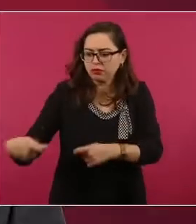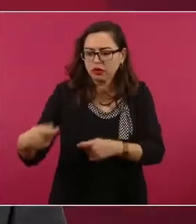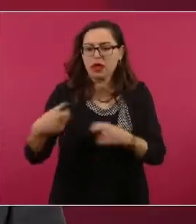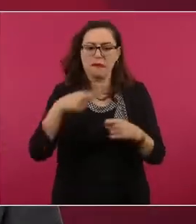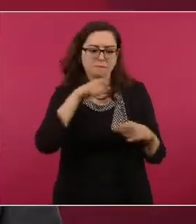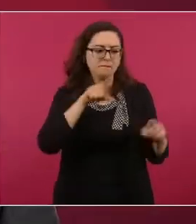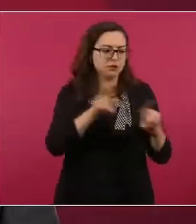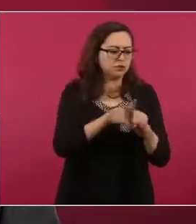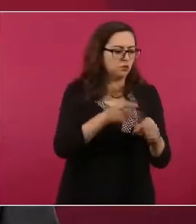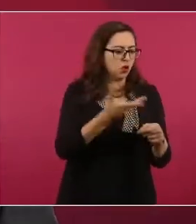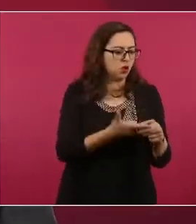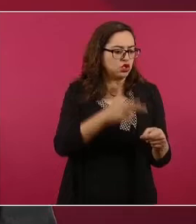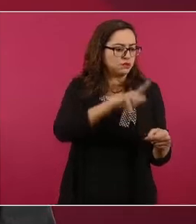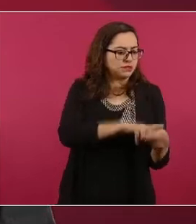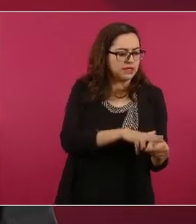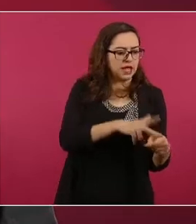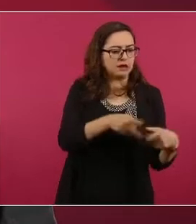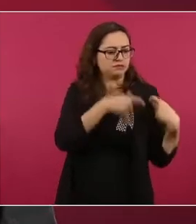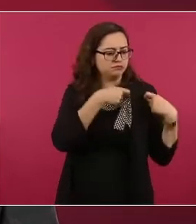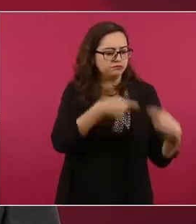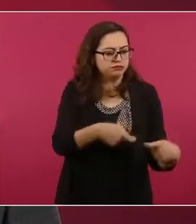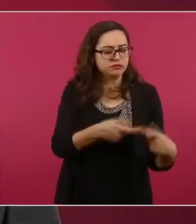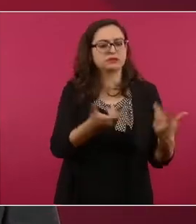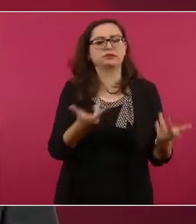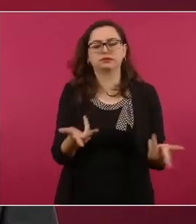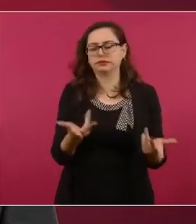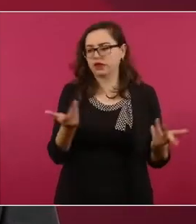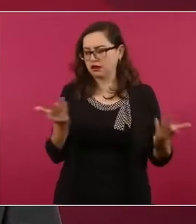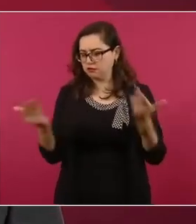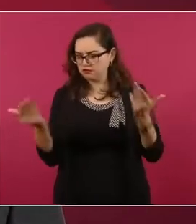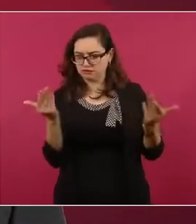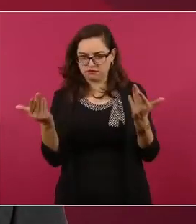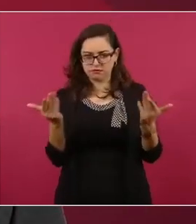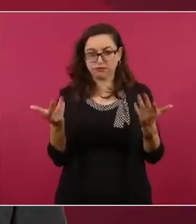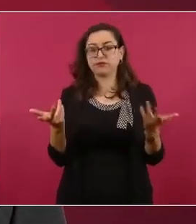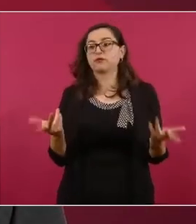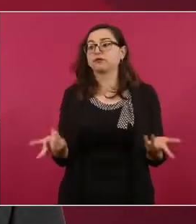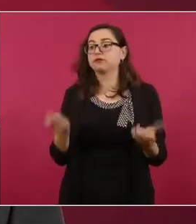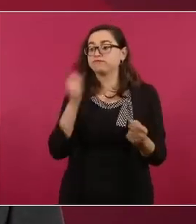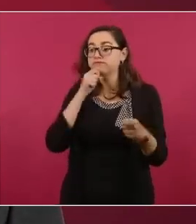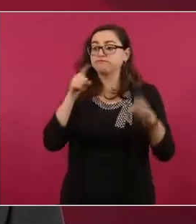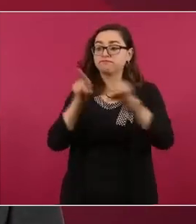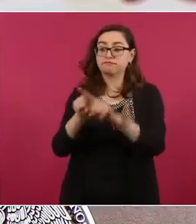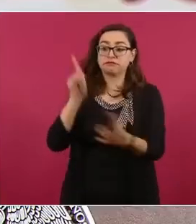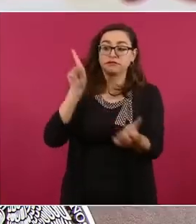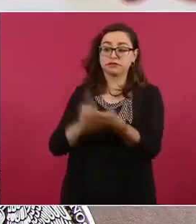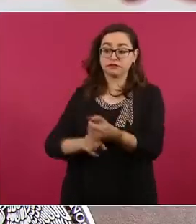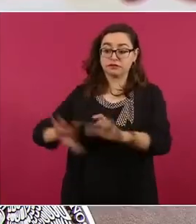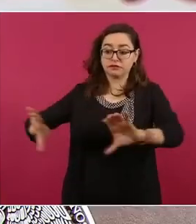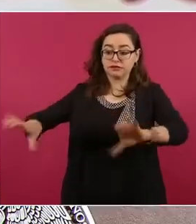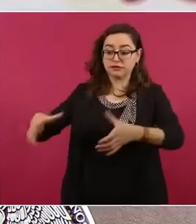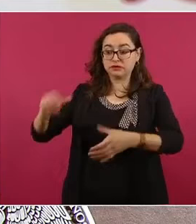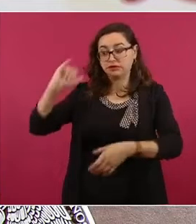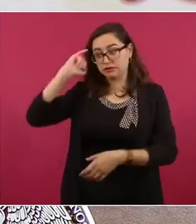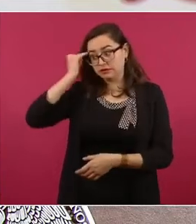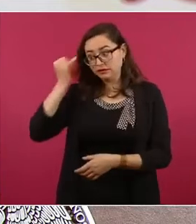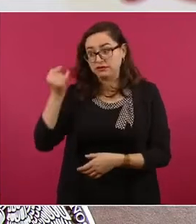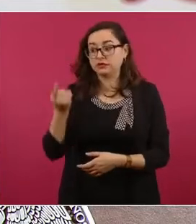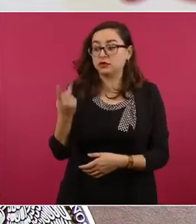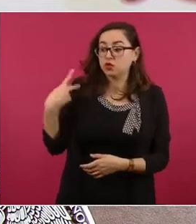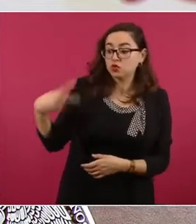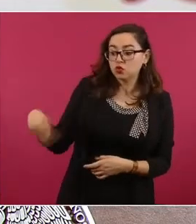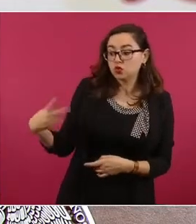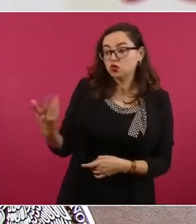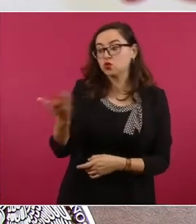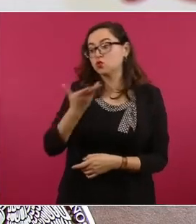que están en espacios específicos dentro de sus comunidades, dotarlas de las condiciones necesarias para que la práctica